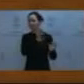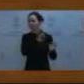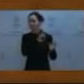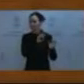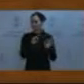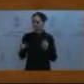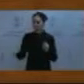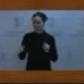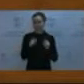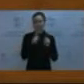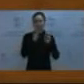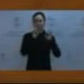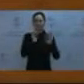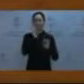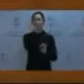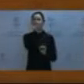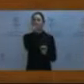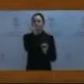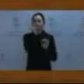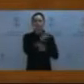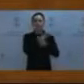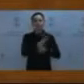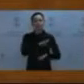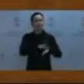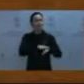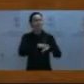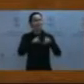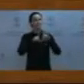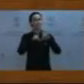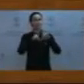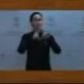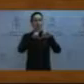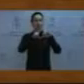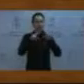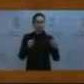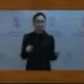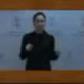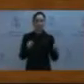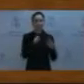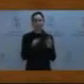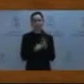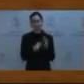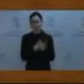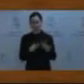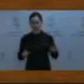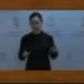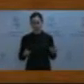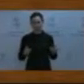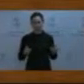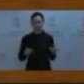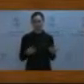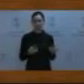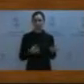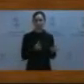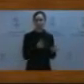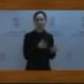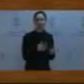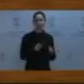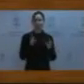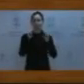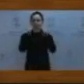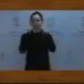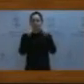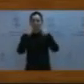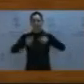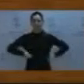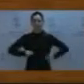asturianos en 2018. E imagínese usted en el ejercicio que viene de intentar negociar unos presupuestos. Han terminado